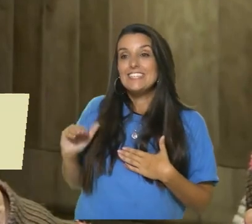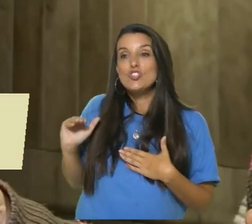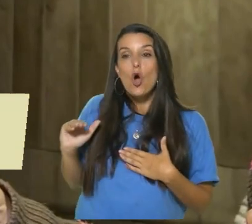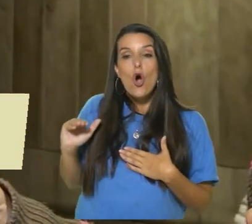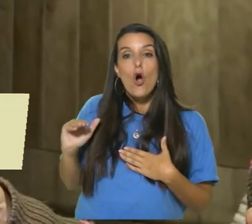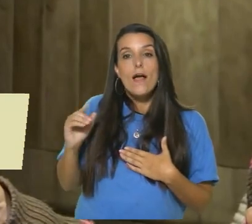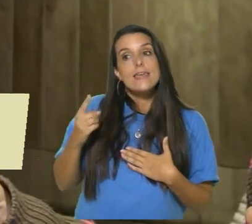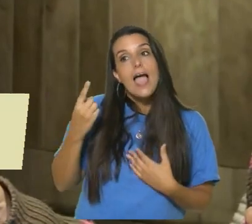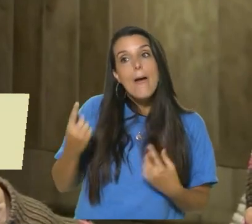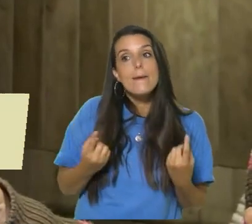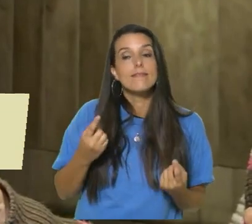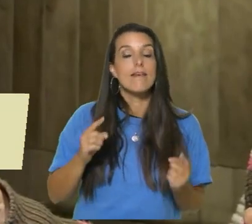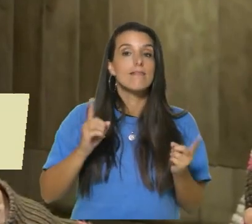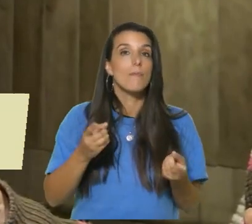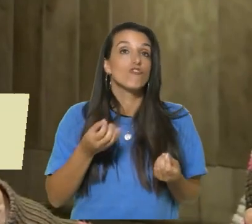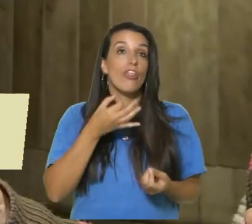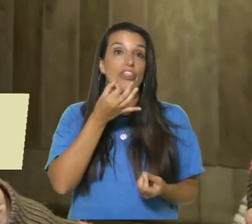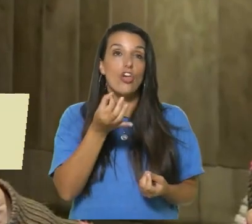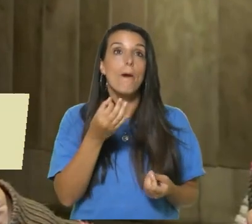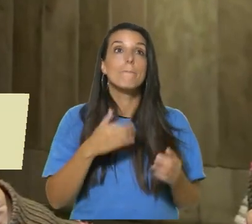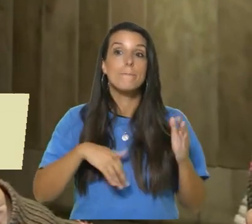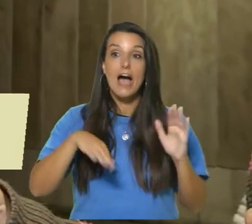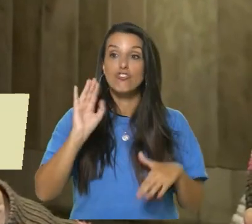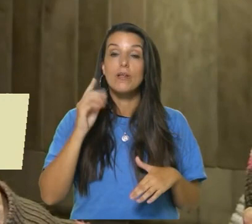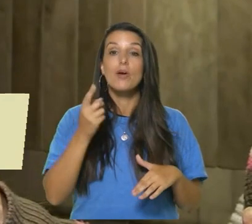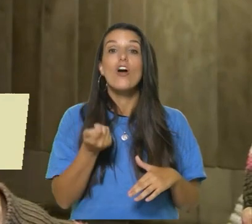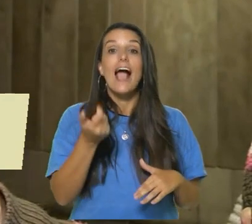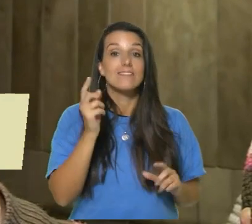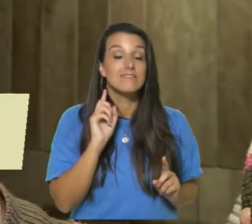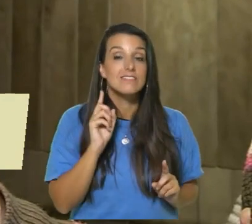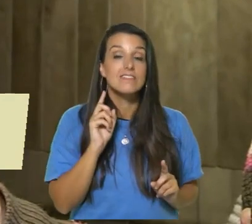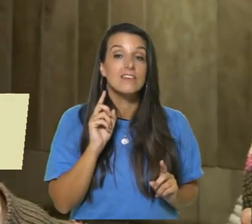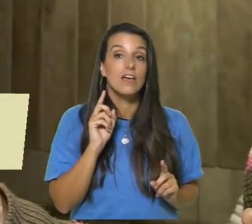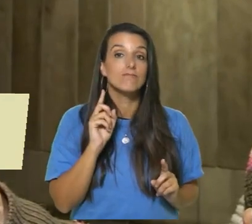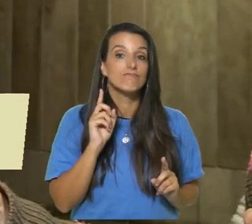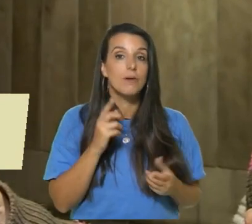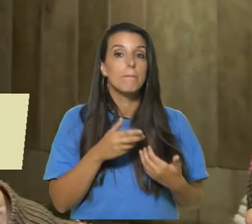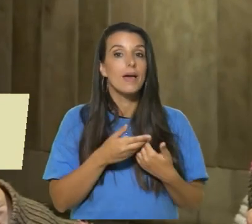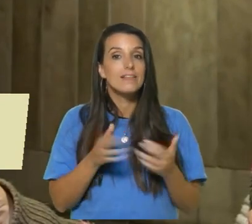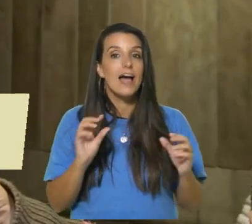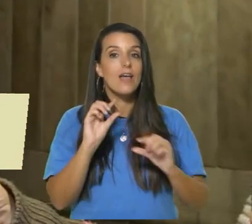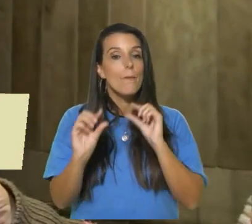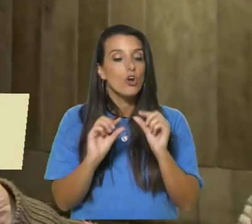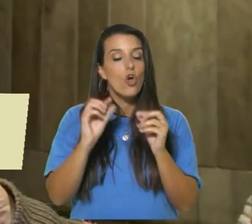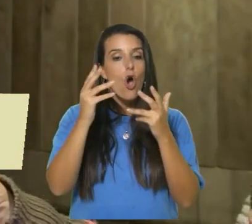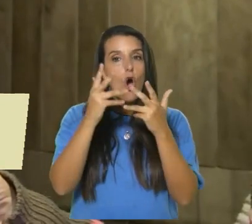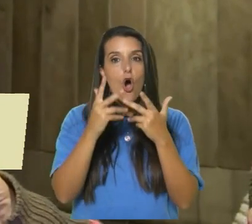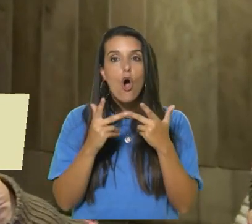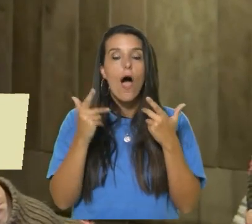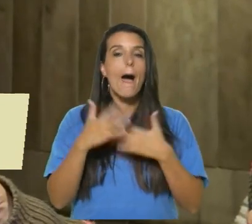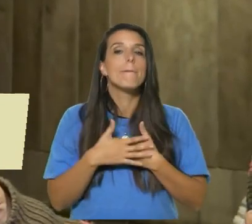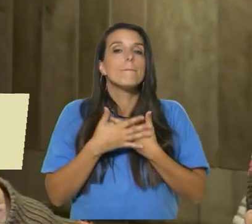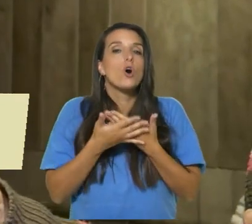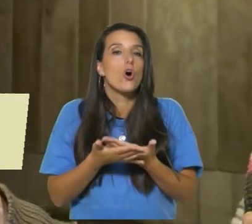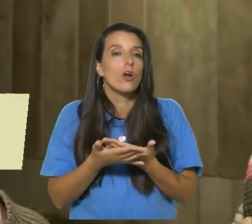y en muchos casos y yo te diría que no sé si en la mayoría pero casi eh empezar a reconstruir un amor